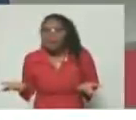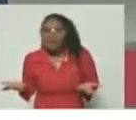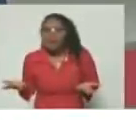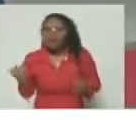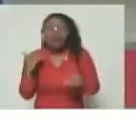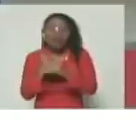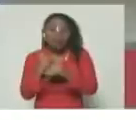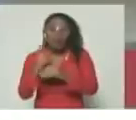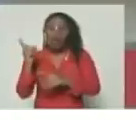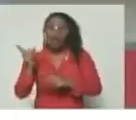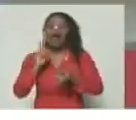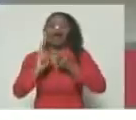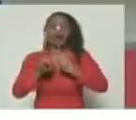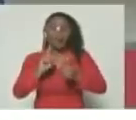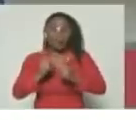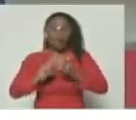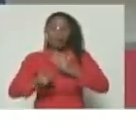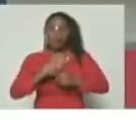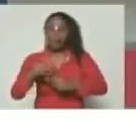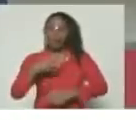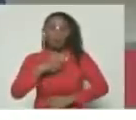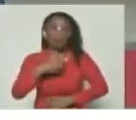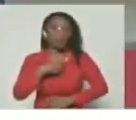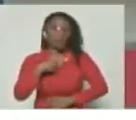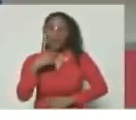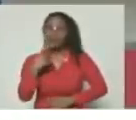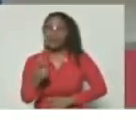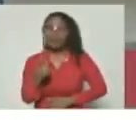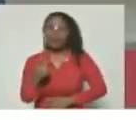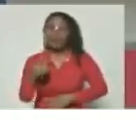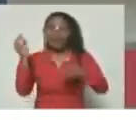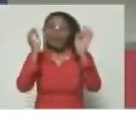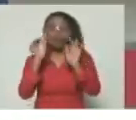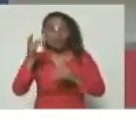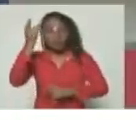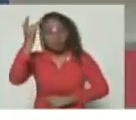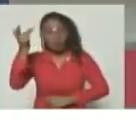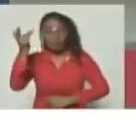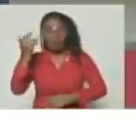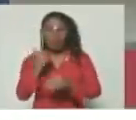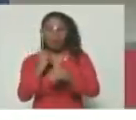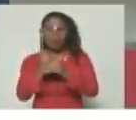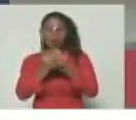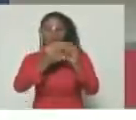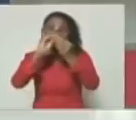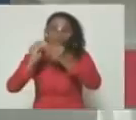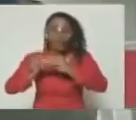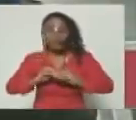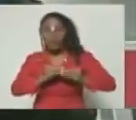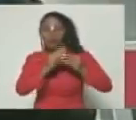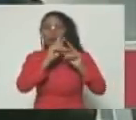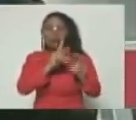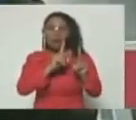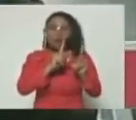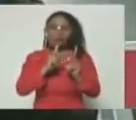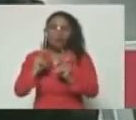Había cosas que no podíamos decir todavía ahí. Estábamos en fase de inteligencia, contrainteligencia,